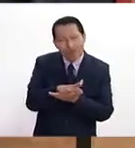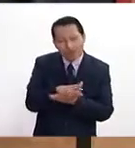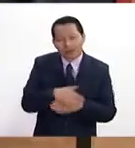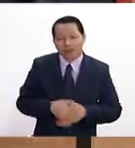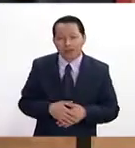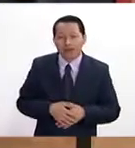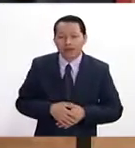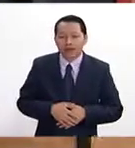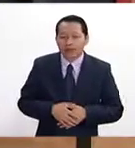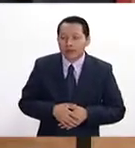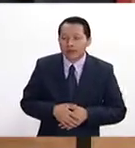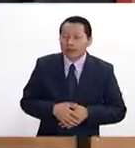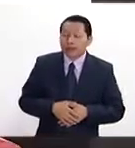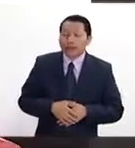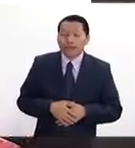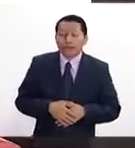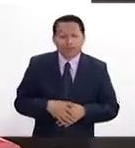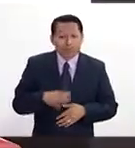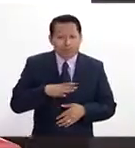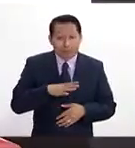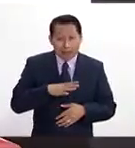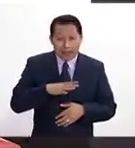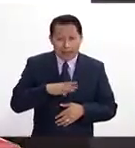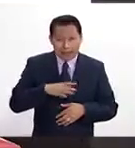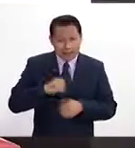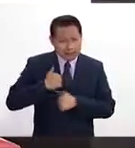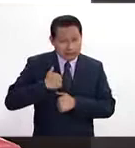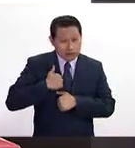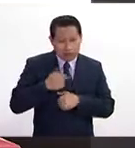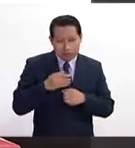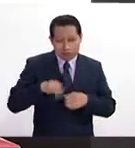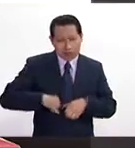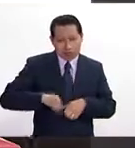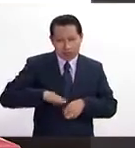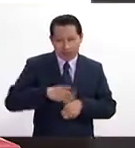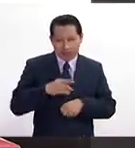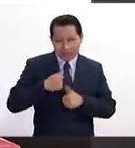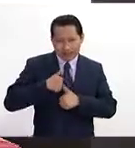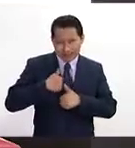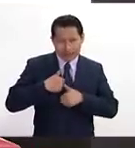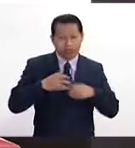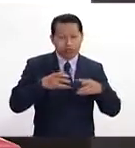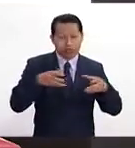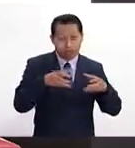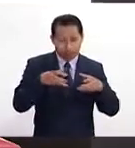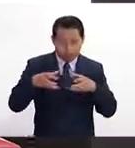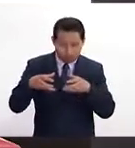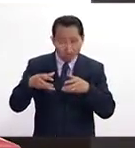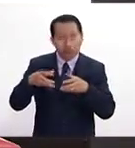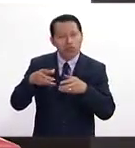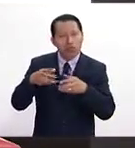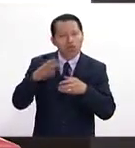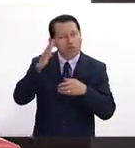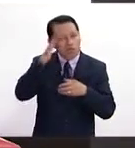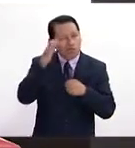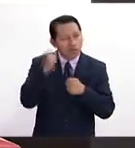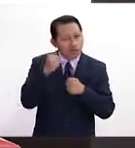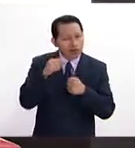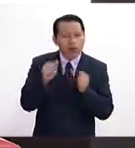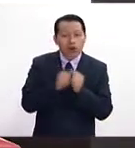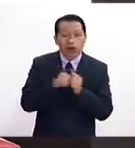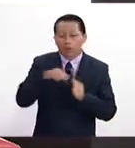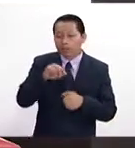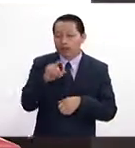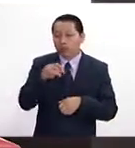derrocamiento. En el ejército existe una dinámica interesante, porque el ejército se ha enriquecido, las élites del ejército se han enriquecido mucho con el régimen de